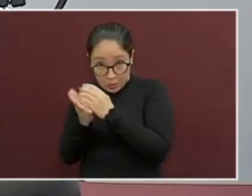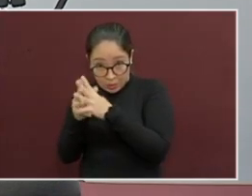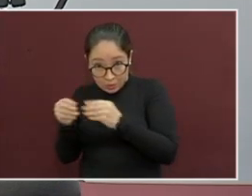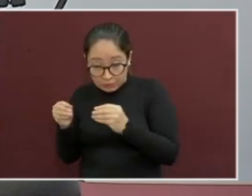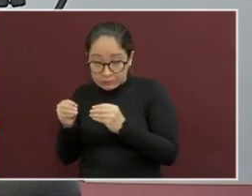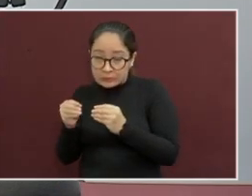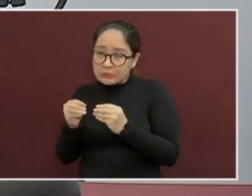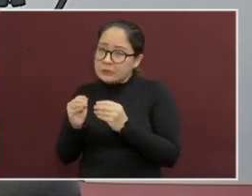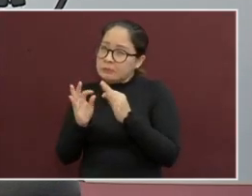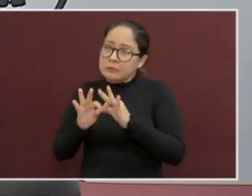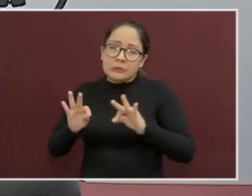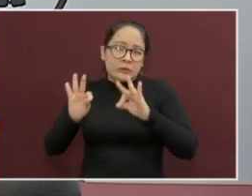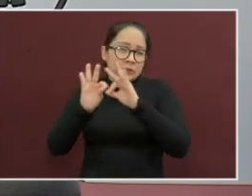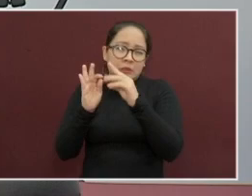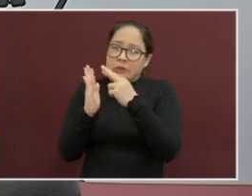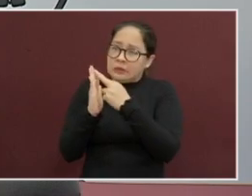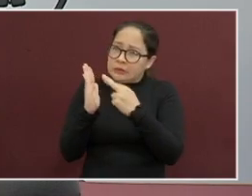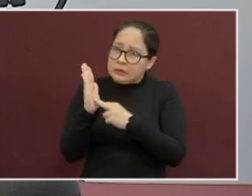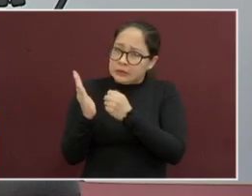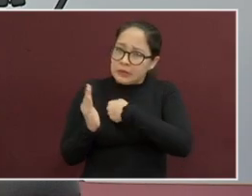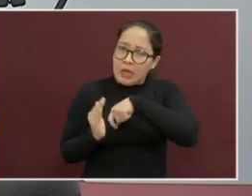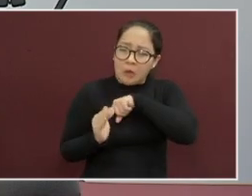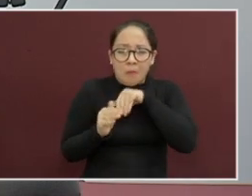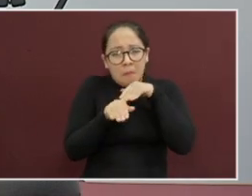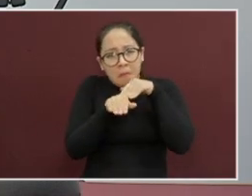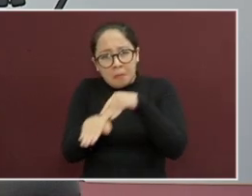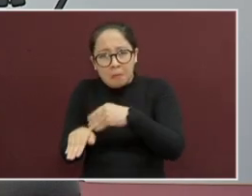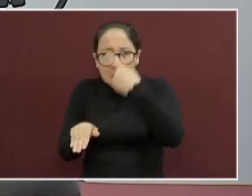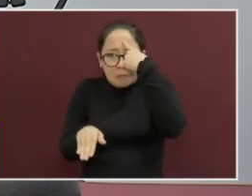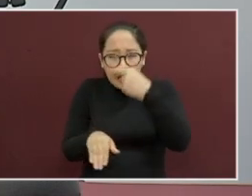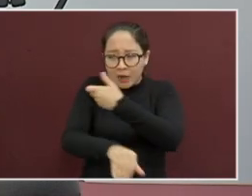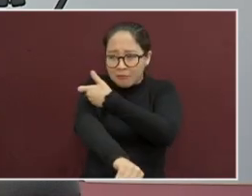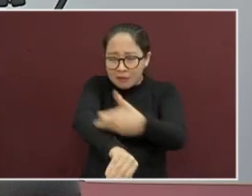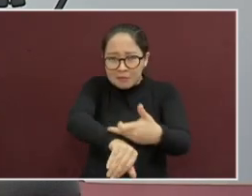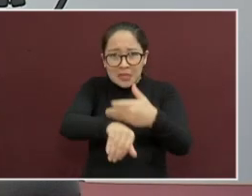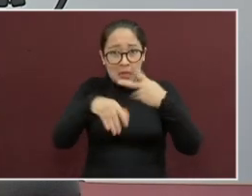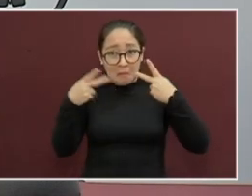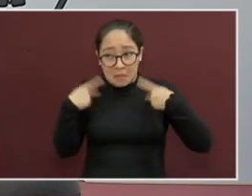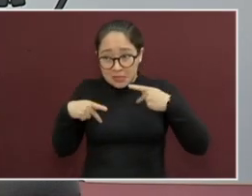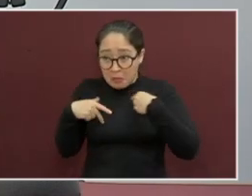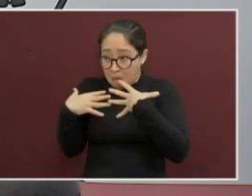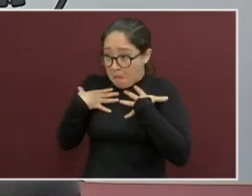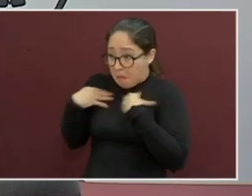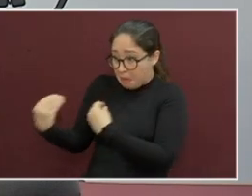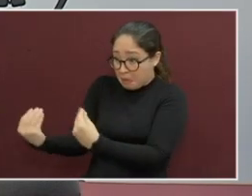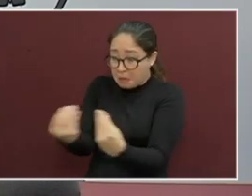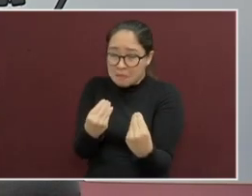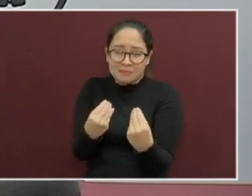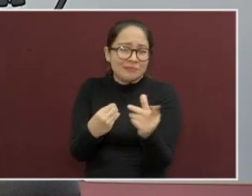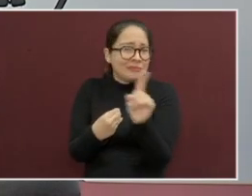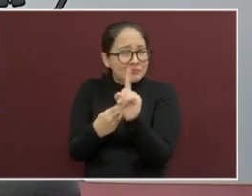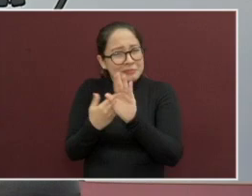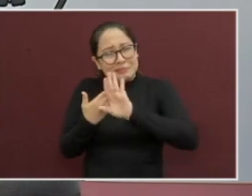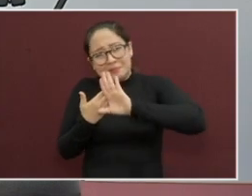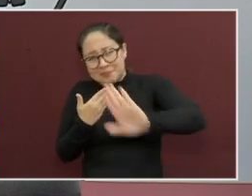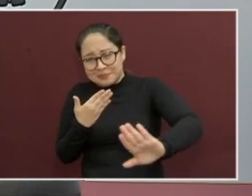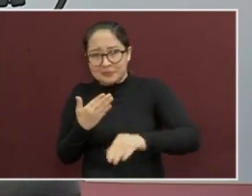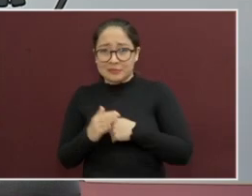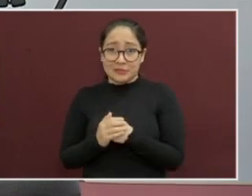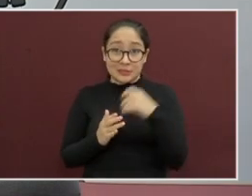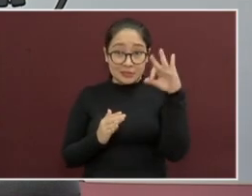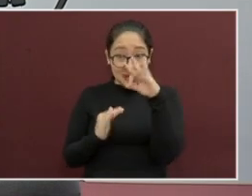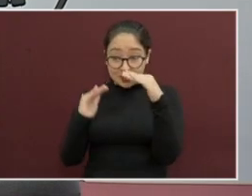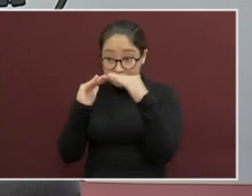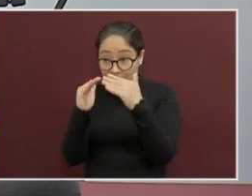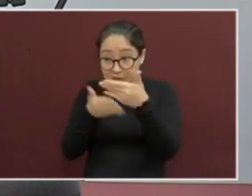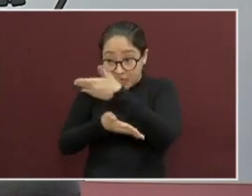para evitar contagiar a más personas de su familia y en este sentido quienes convivan en el mismo hogar